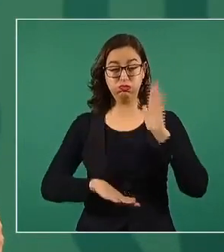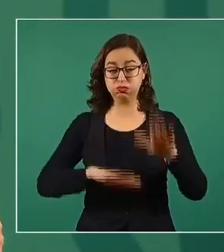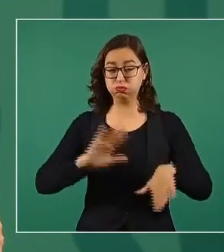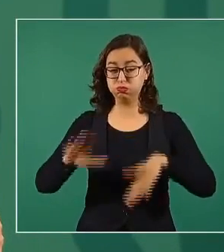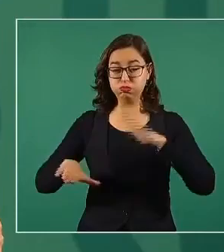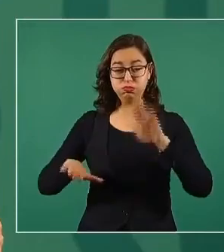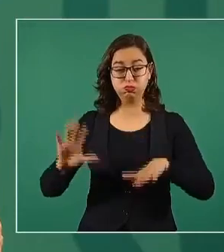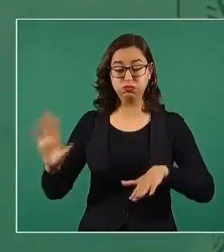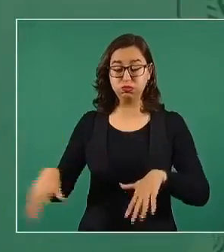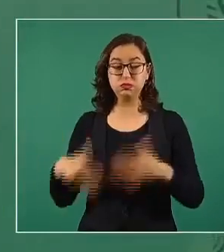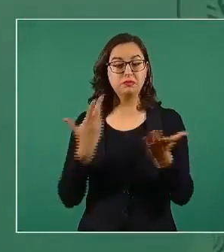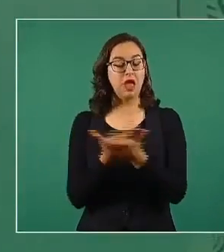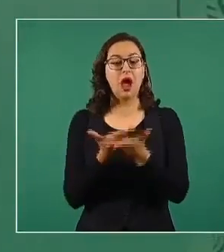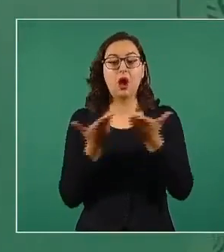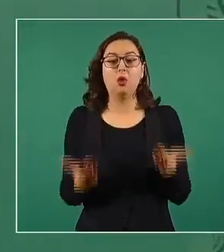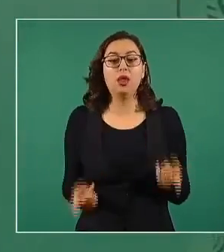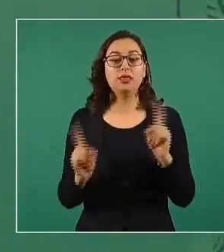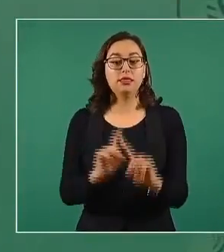Ahora no.